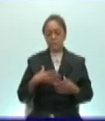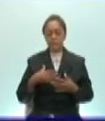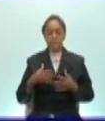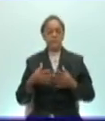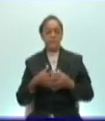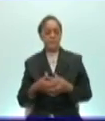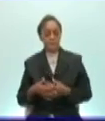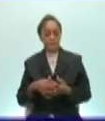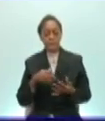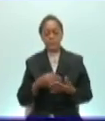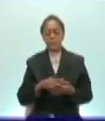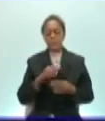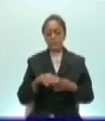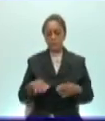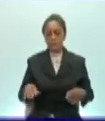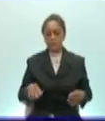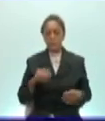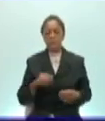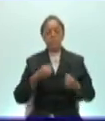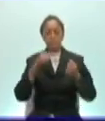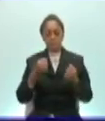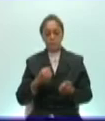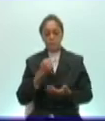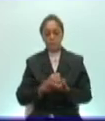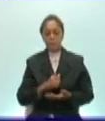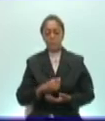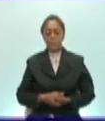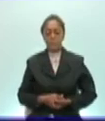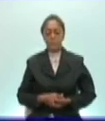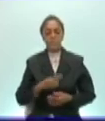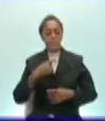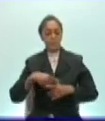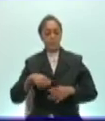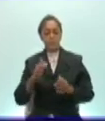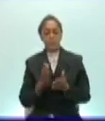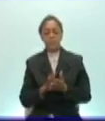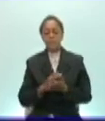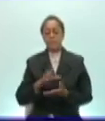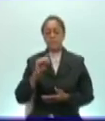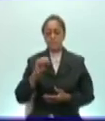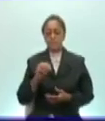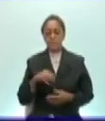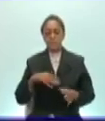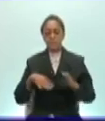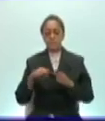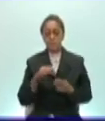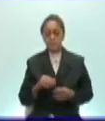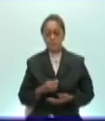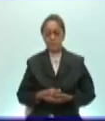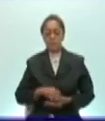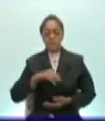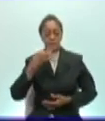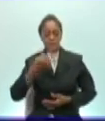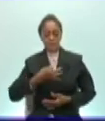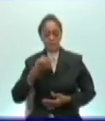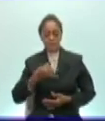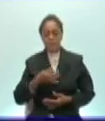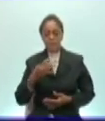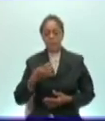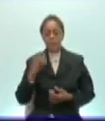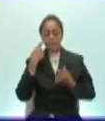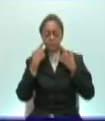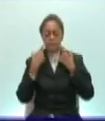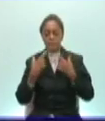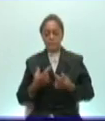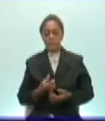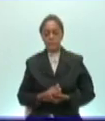y el Tratado de París lo ha consolidado. Ya en la próxima clase vamos a hablar de un diagnóstico que les explicaremos los elementos más importantes